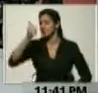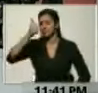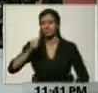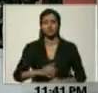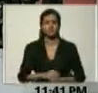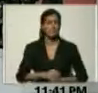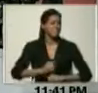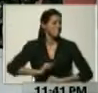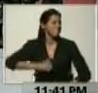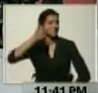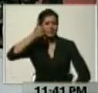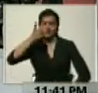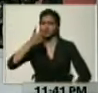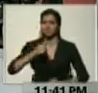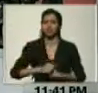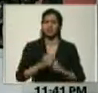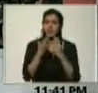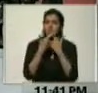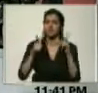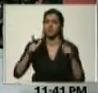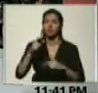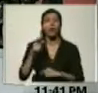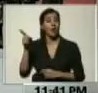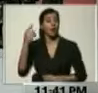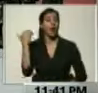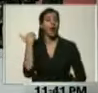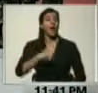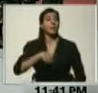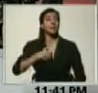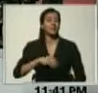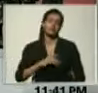término, nuestra querida Argentina.